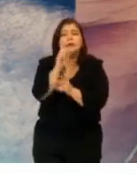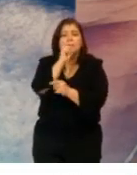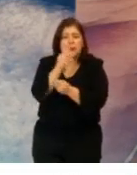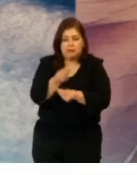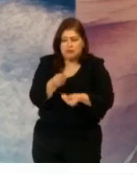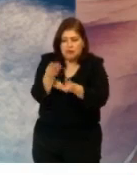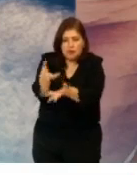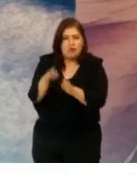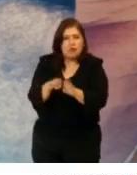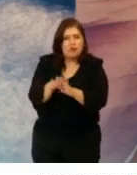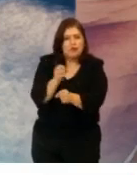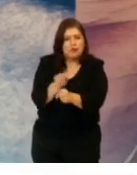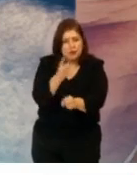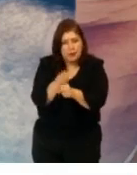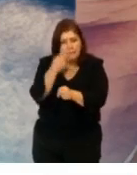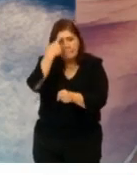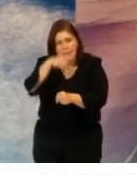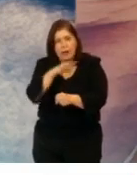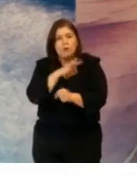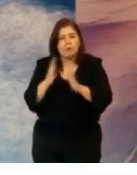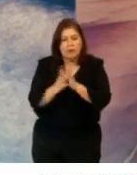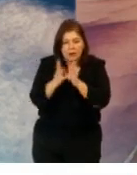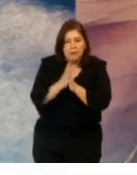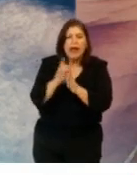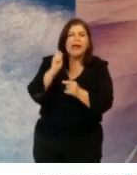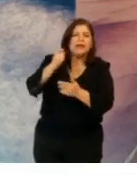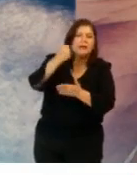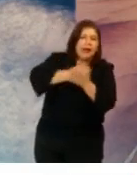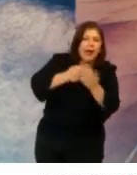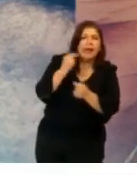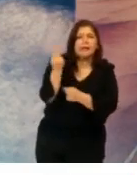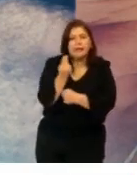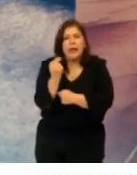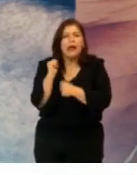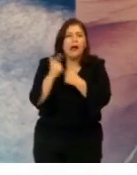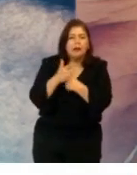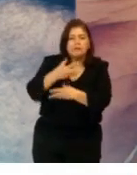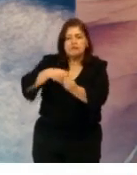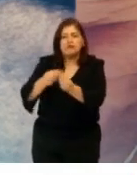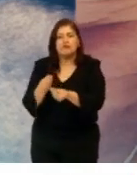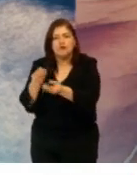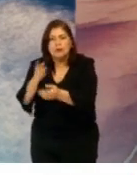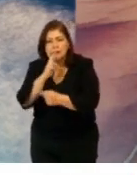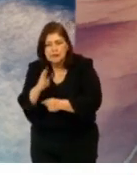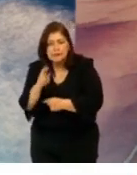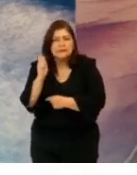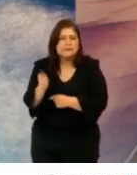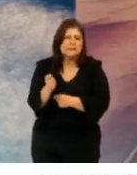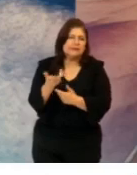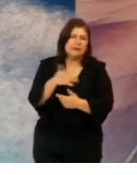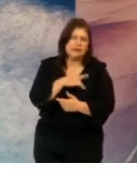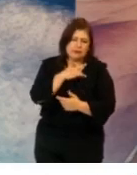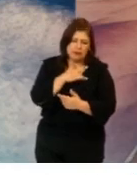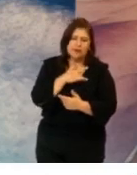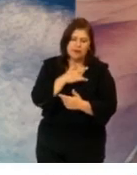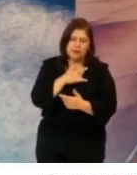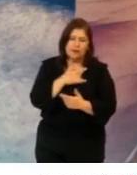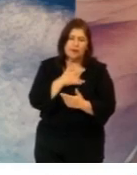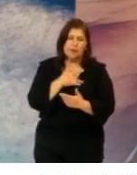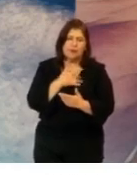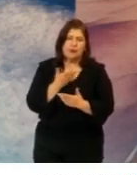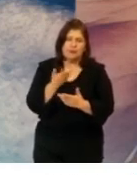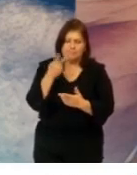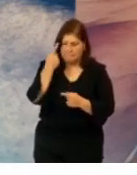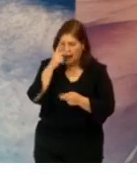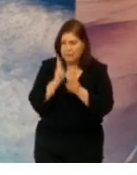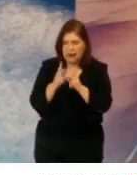también de poder hablar de esa oferta-demanda, entendiendo qué significa, ¿no? Entendiendo lo que significa y lo que constituye